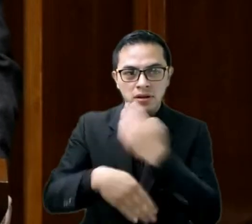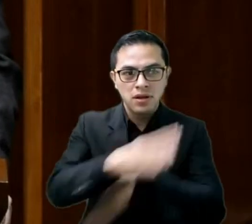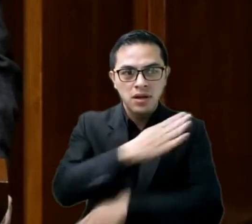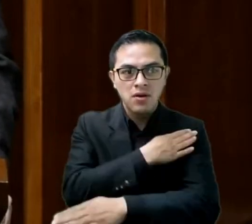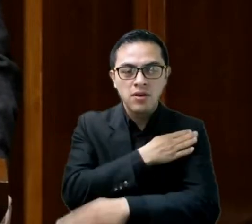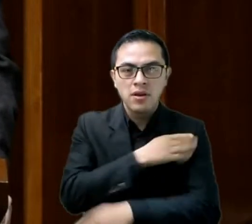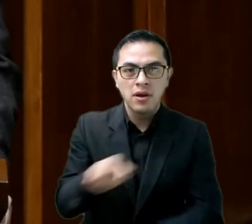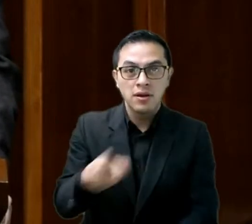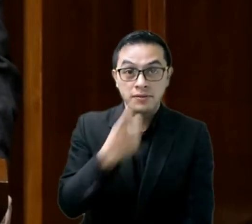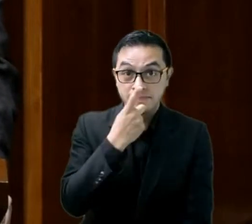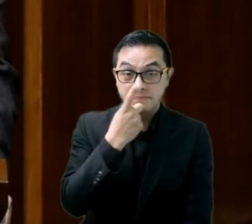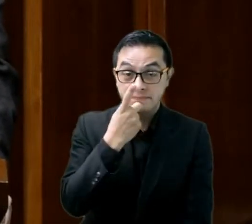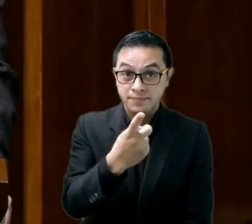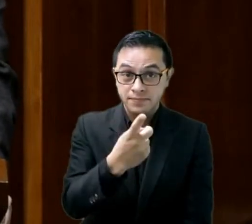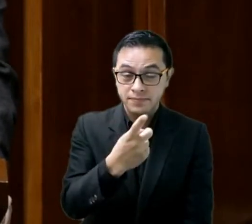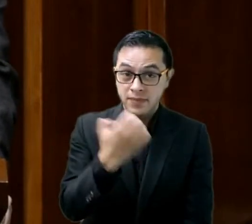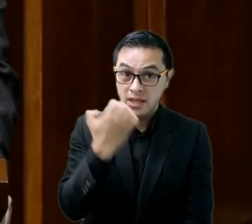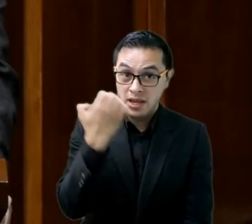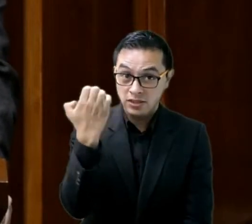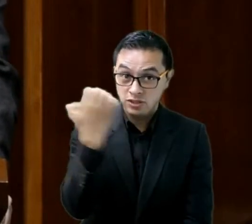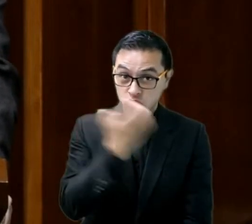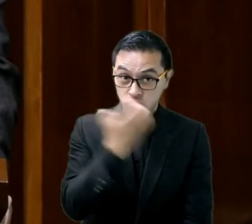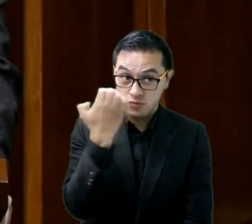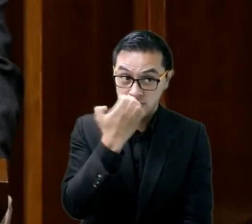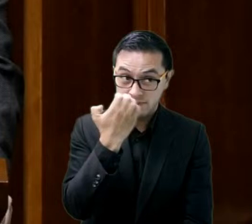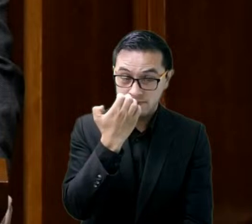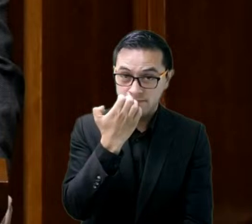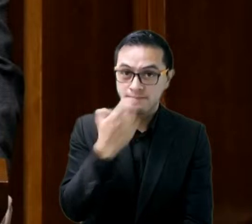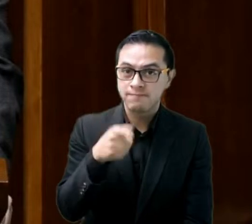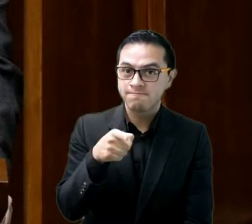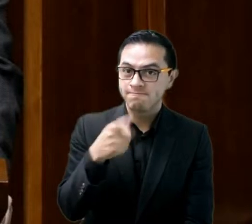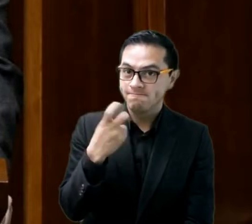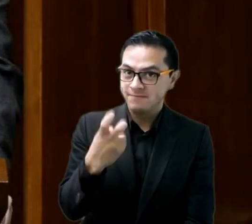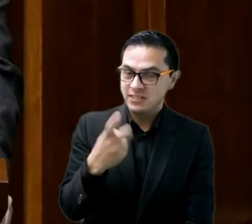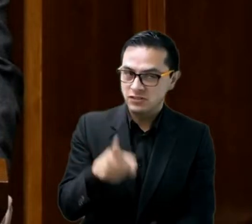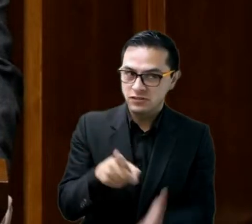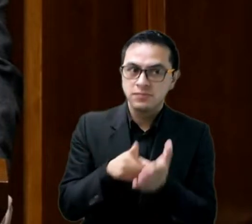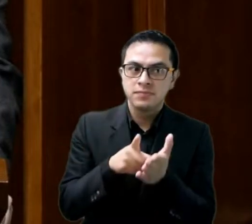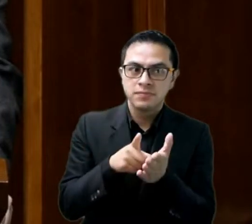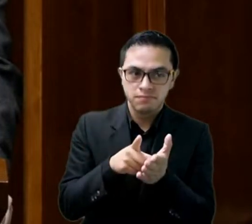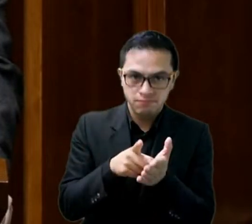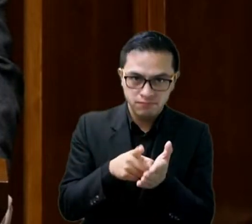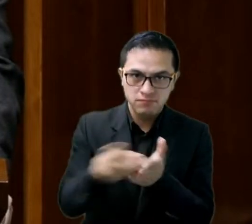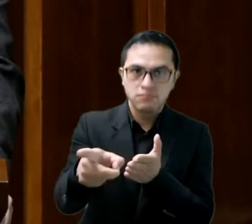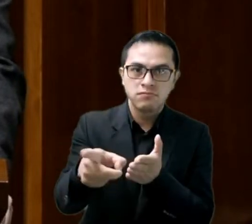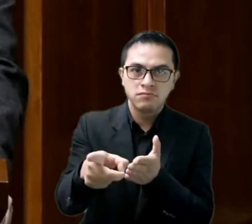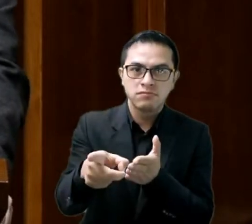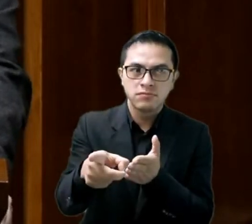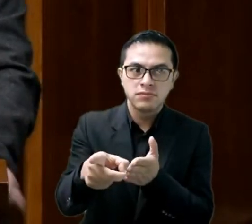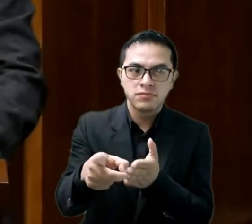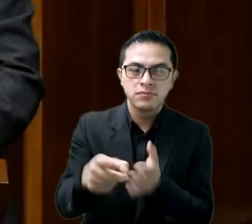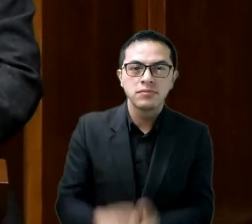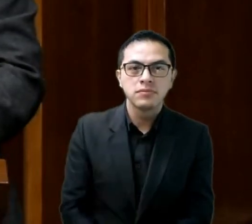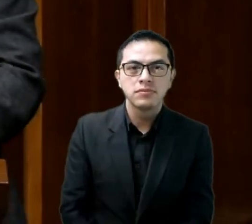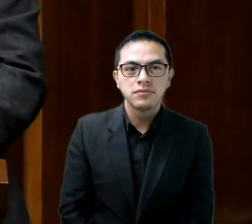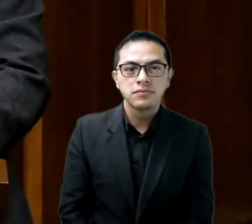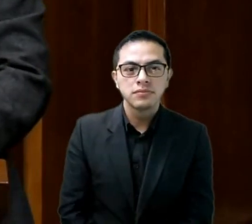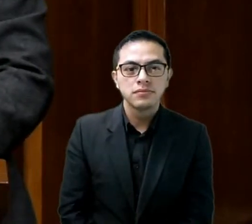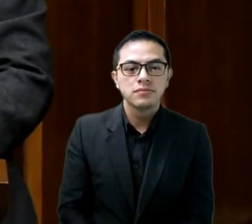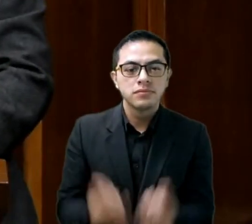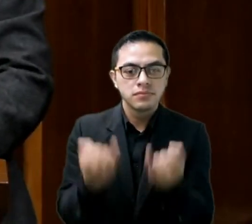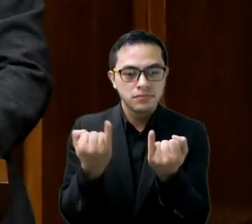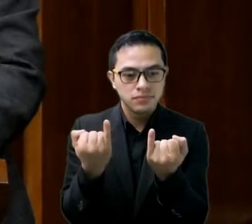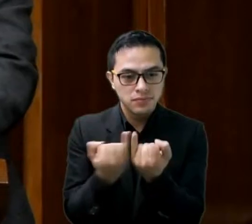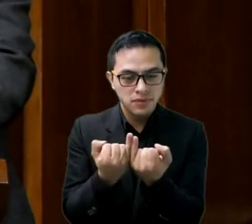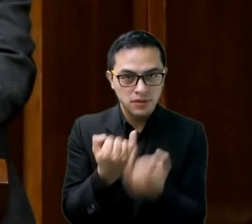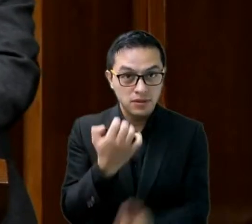la educación es un derecho. Es un derecho. Y que la educación no tiene